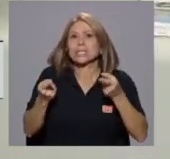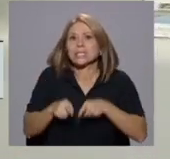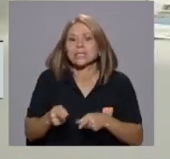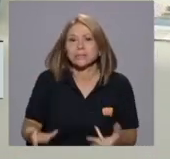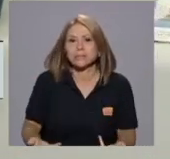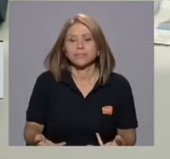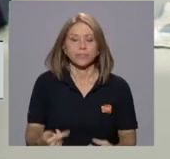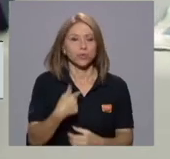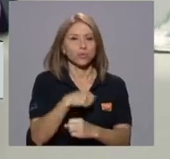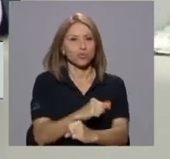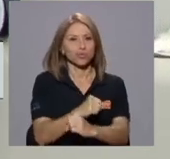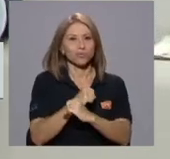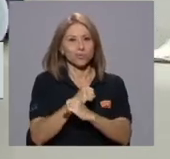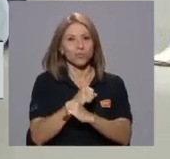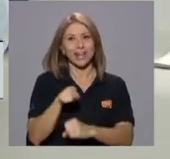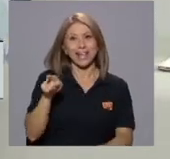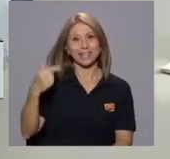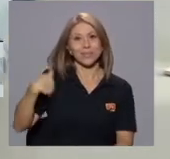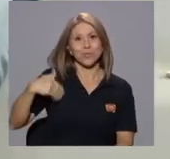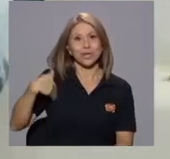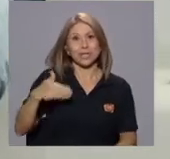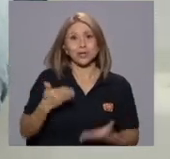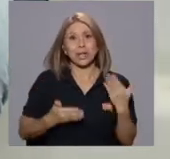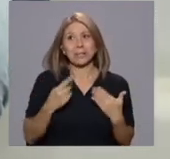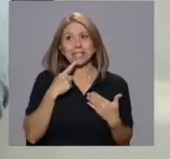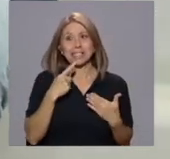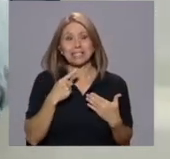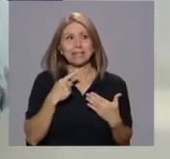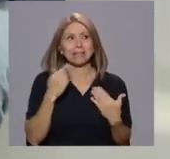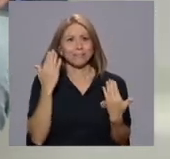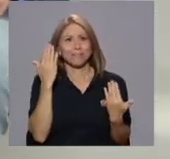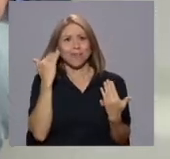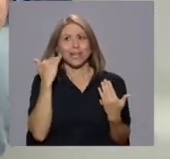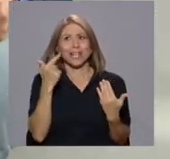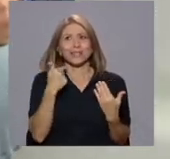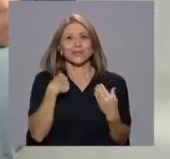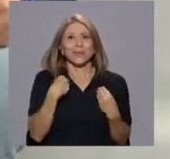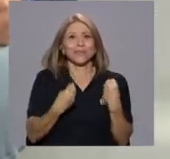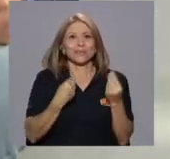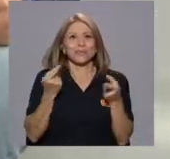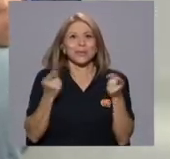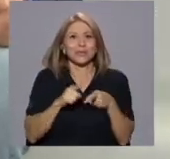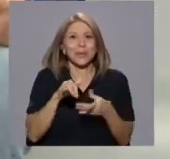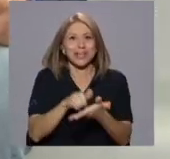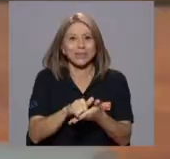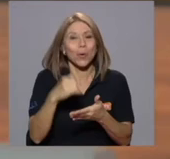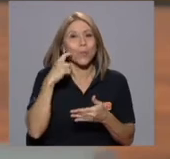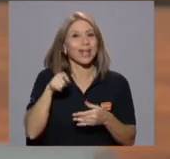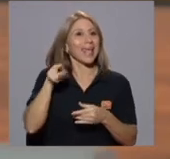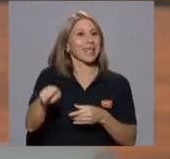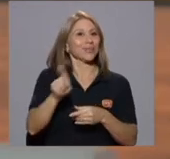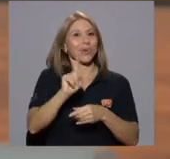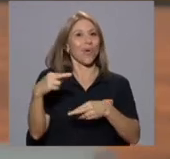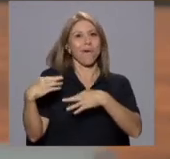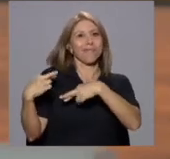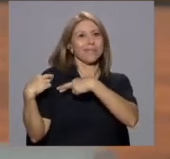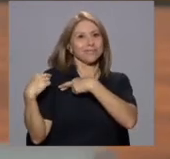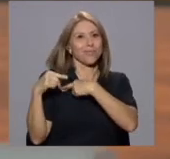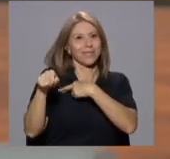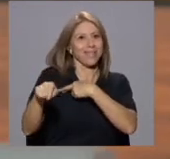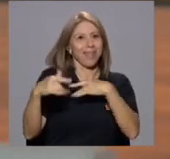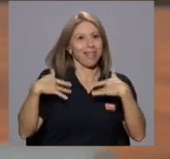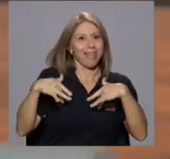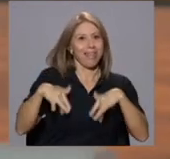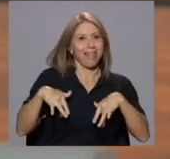que en alguna medida este muchacho debe estar diciendo ¿por qué me saqué la rifa? Porque a él no le tocaba. Lo que pasó es que hay